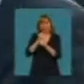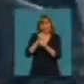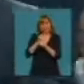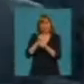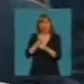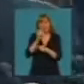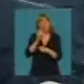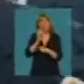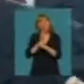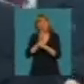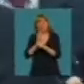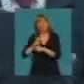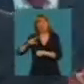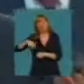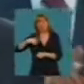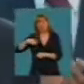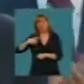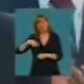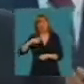Social.